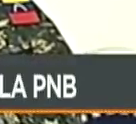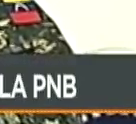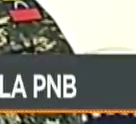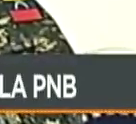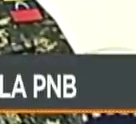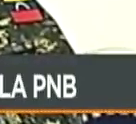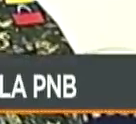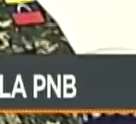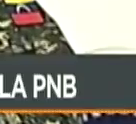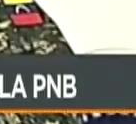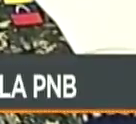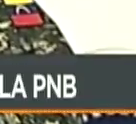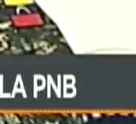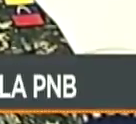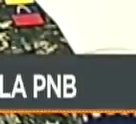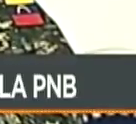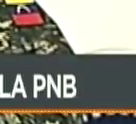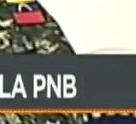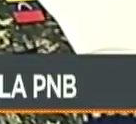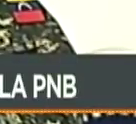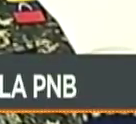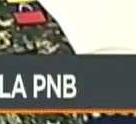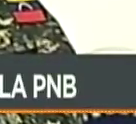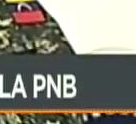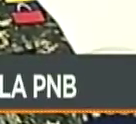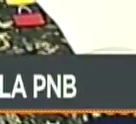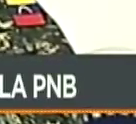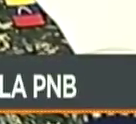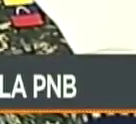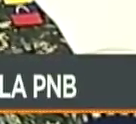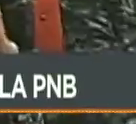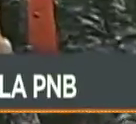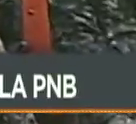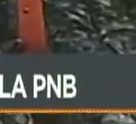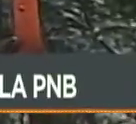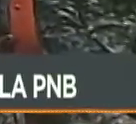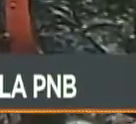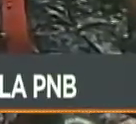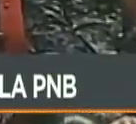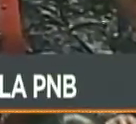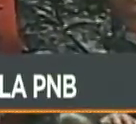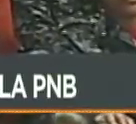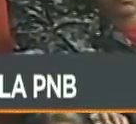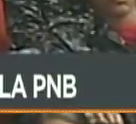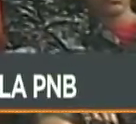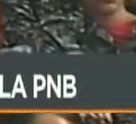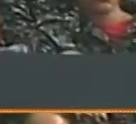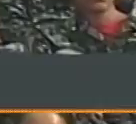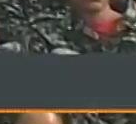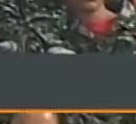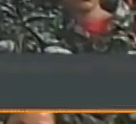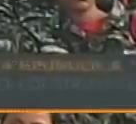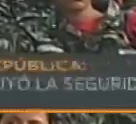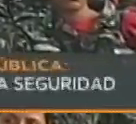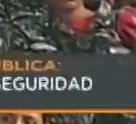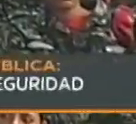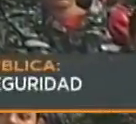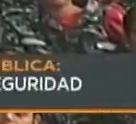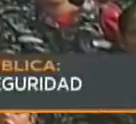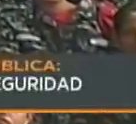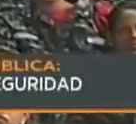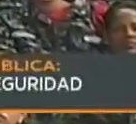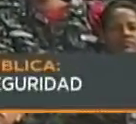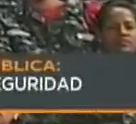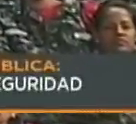podemos, muchachos y muchachas. Solo nosotros podemos. O lo hacemos nosotros o no lo